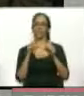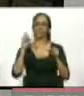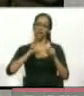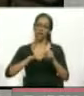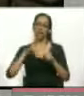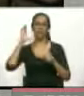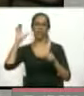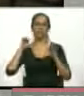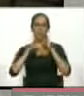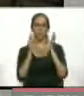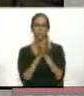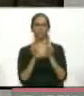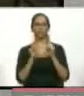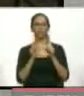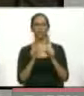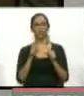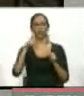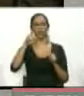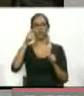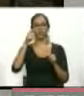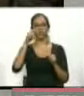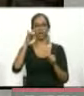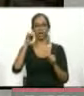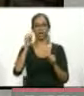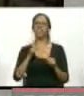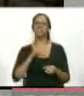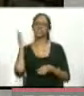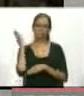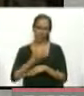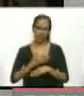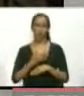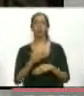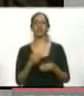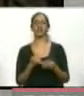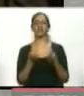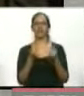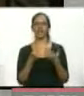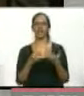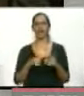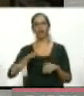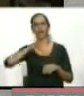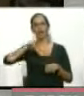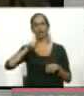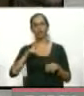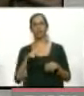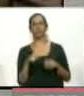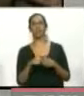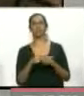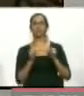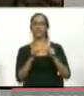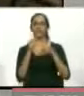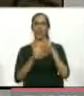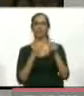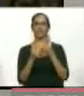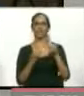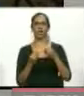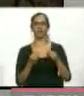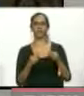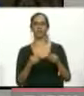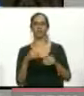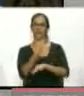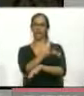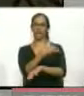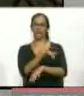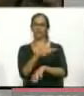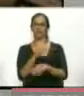mundo seguimos trabajando con el día seguimos trabajando con sanciones diplomáticas y financieras a corrupto y gravemente y seguimos generando acciones de calle